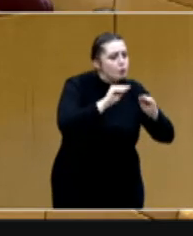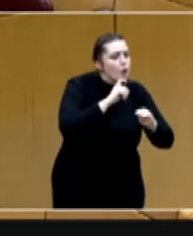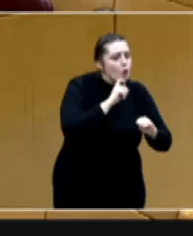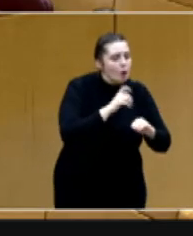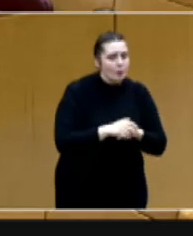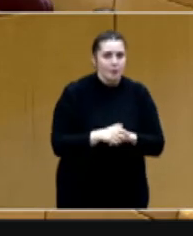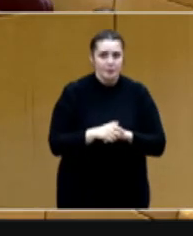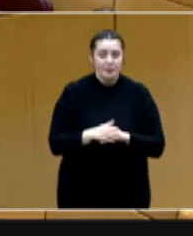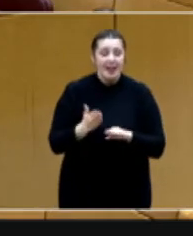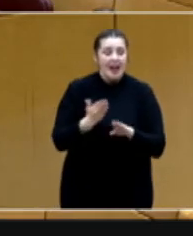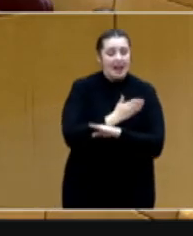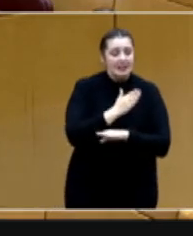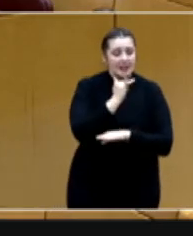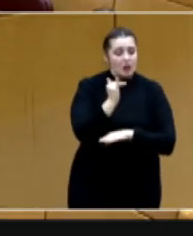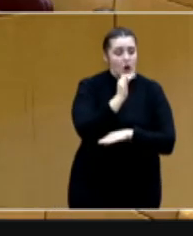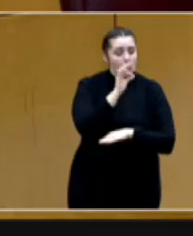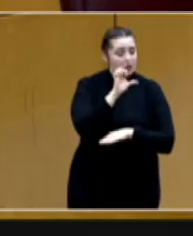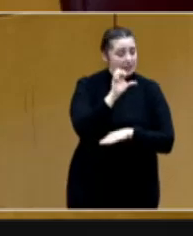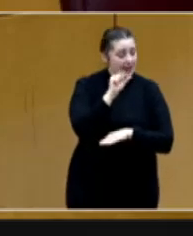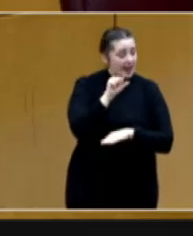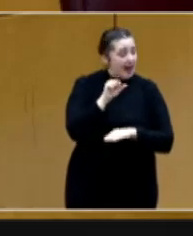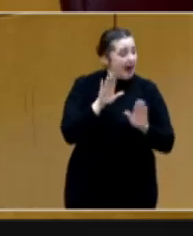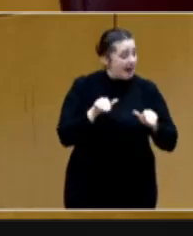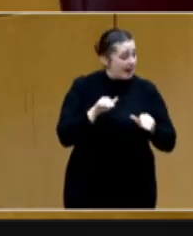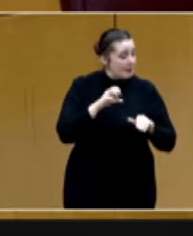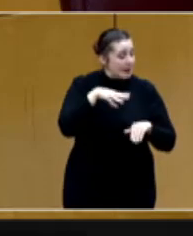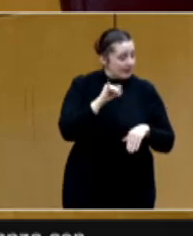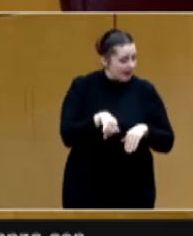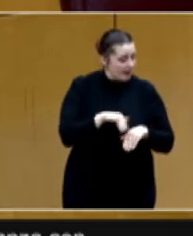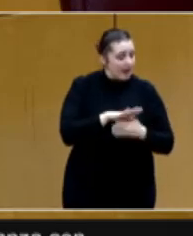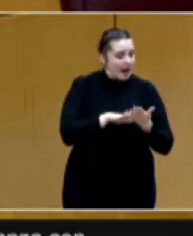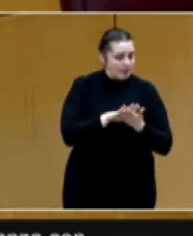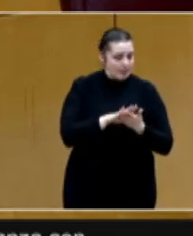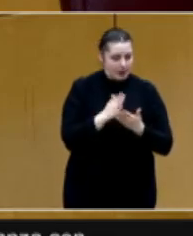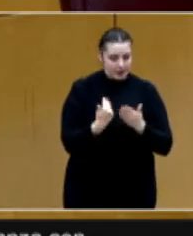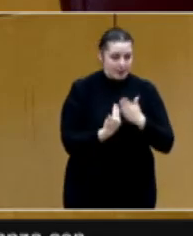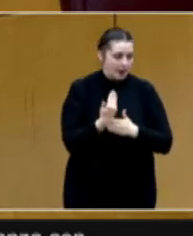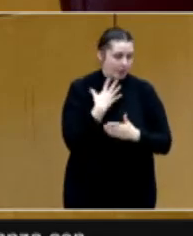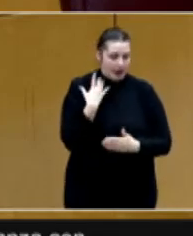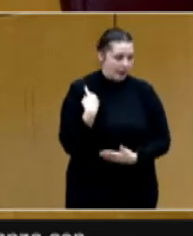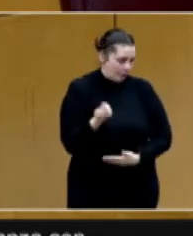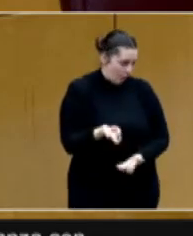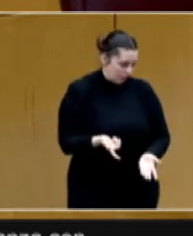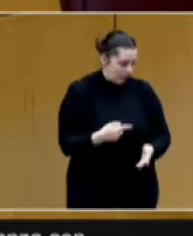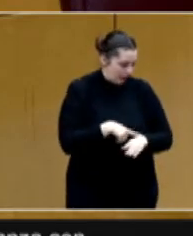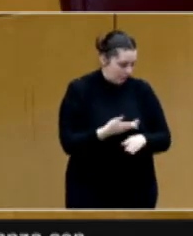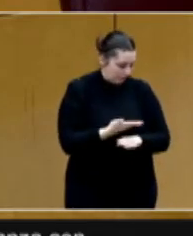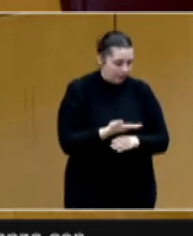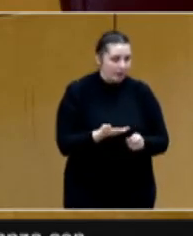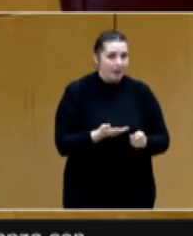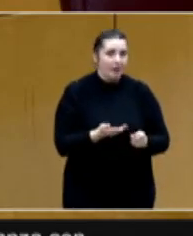hablaba José Ángel Martínez esta mañana Pues esta mañana hace un rato tampoco nos vamos a ir